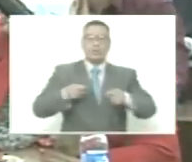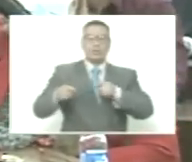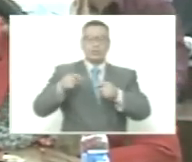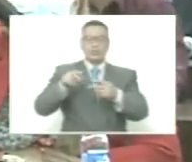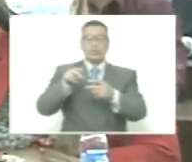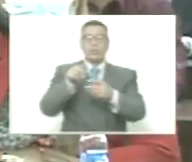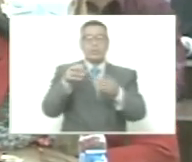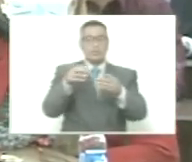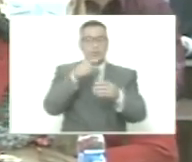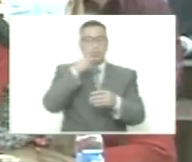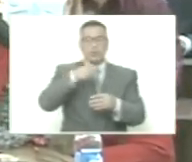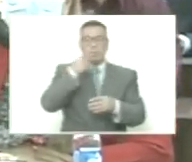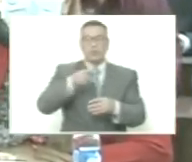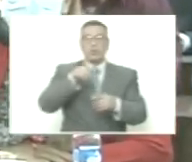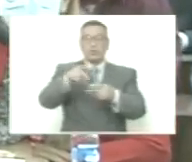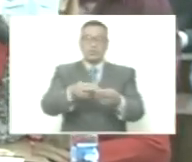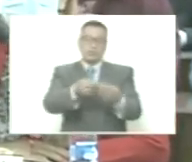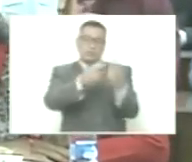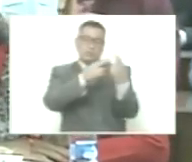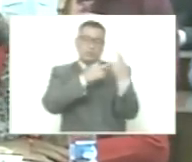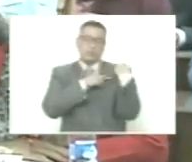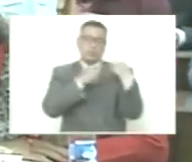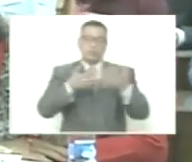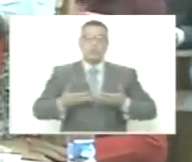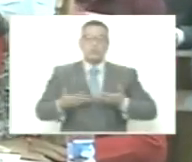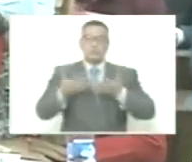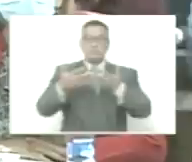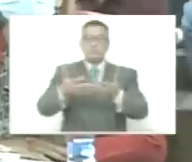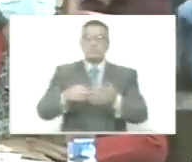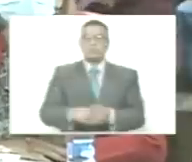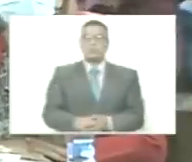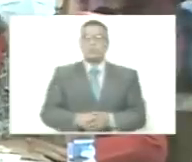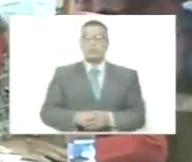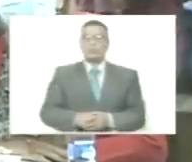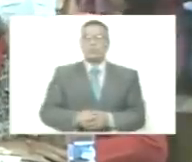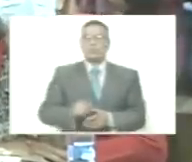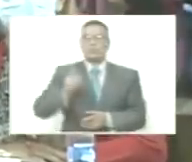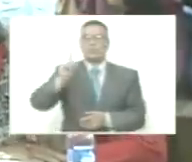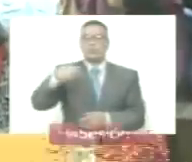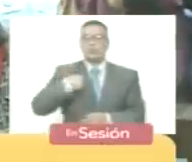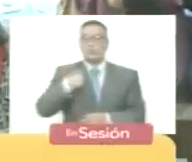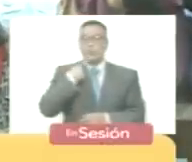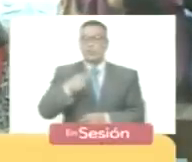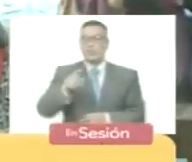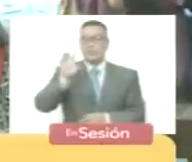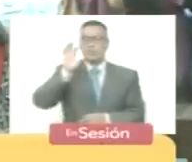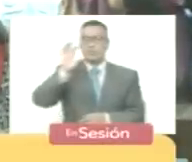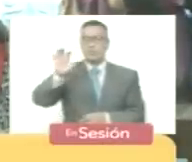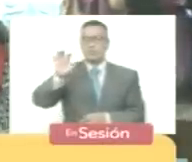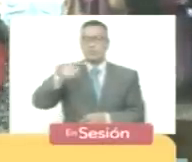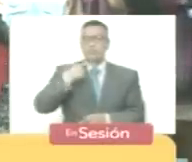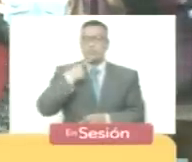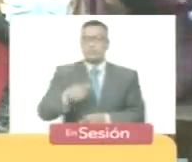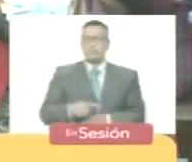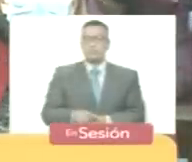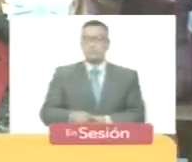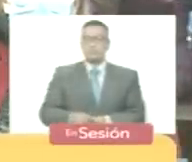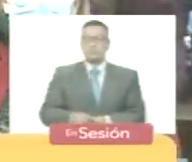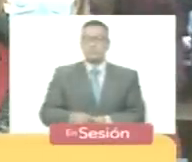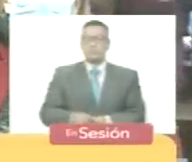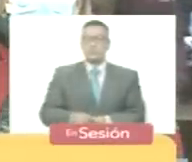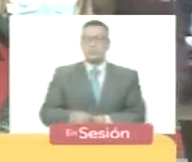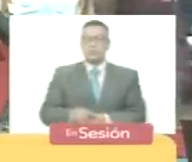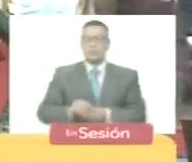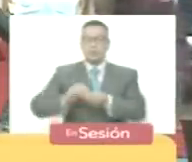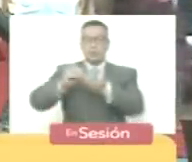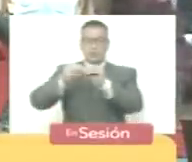una vez que asumió esa responsabilidad, se entregó. Y ahí también dejar presente que él se entregó en la recuperación